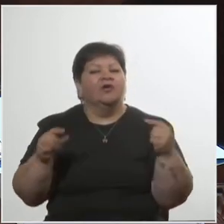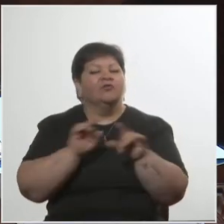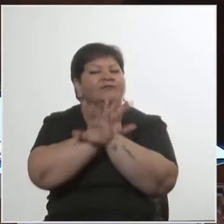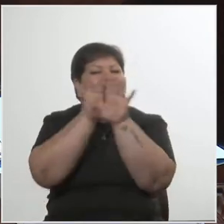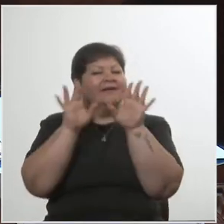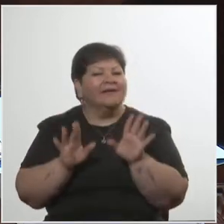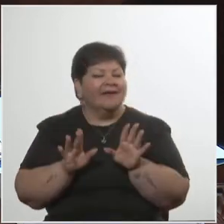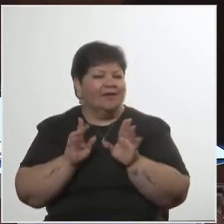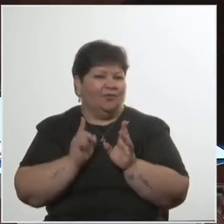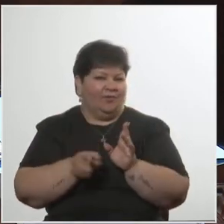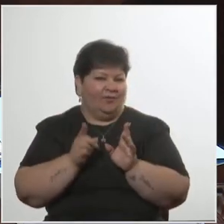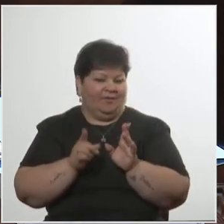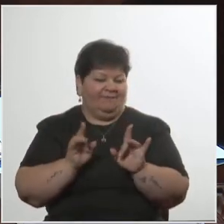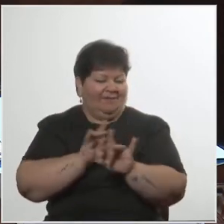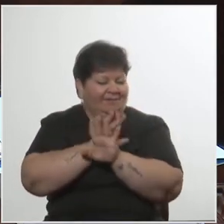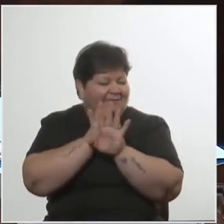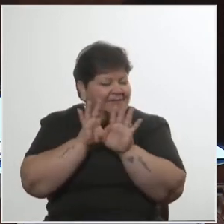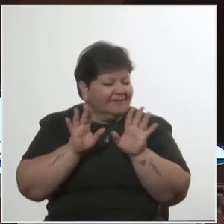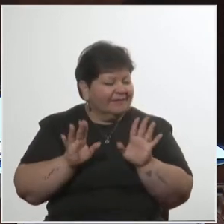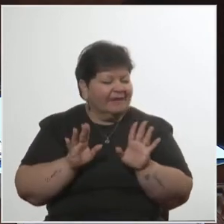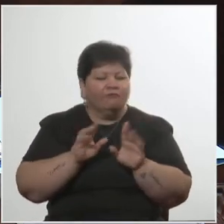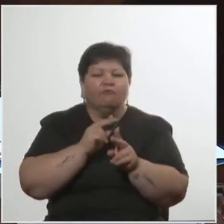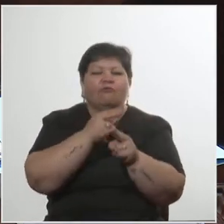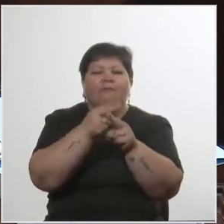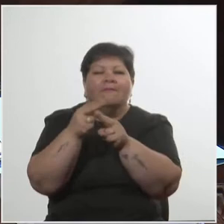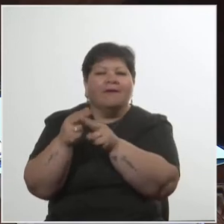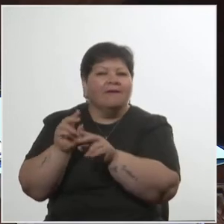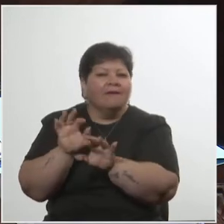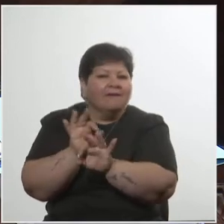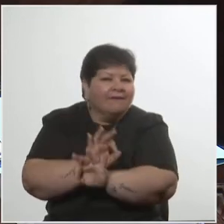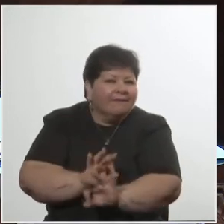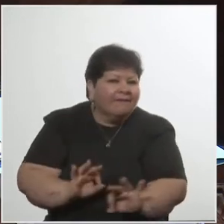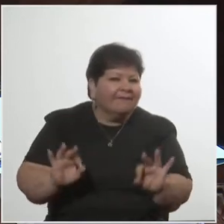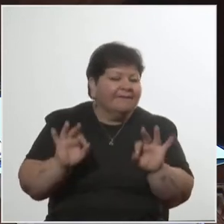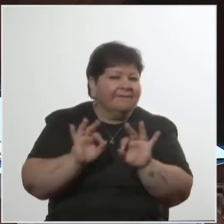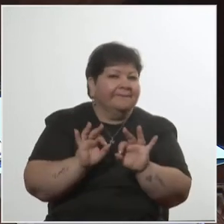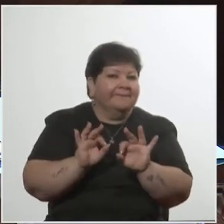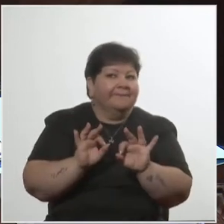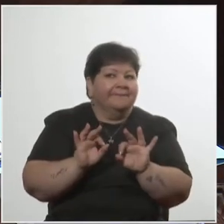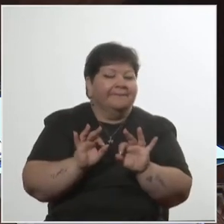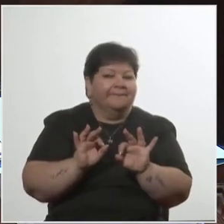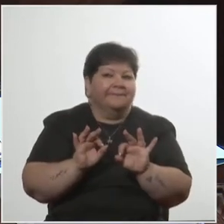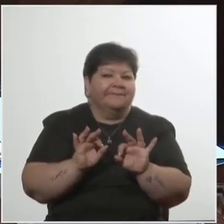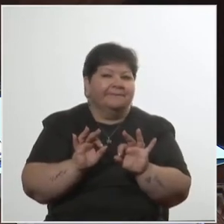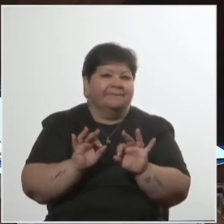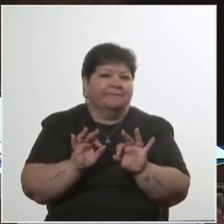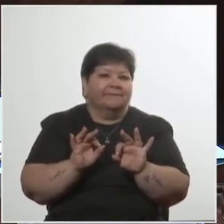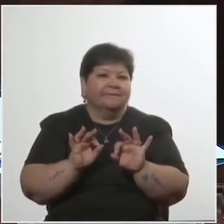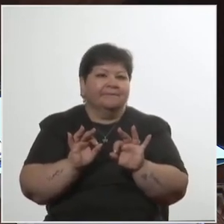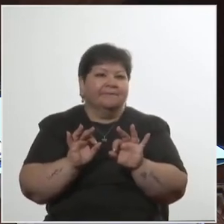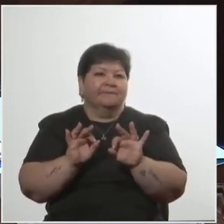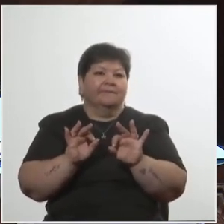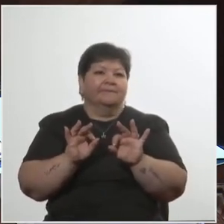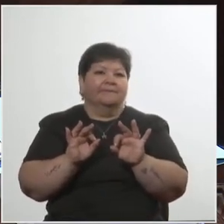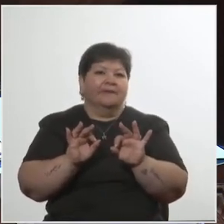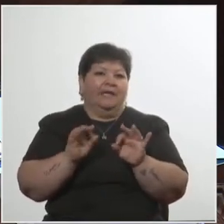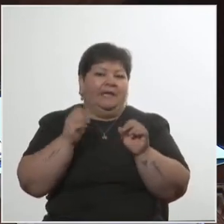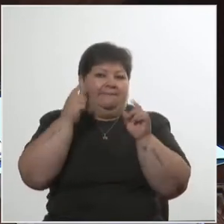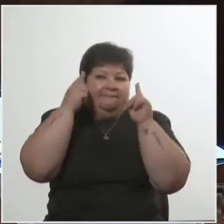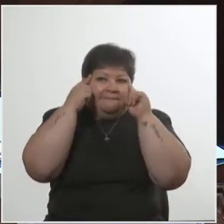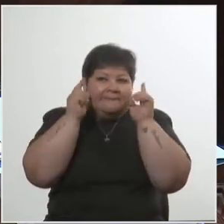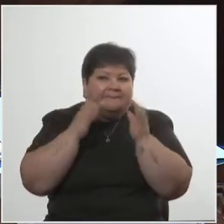claro señor presidente y no es una alusión a nadie es lo que yo pienso como las auto alusiones no existen